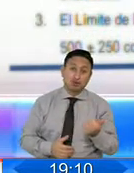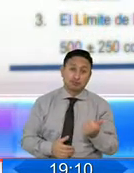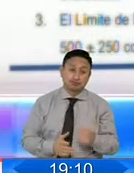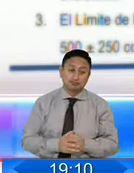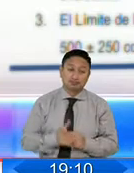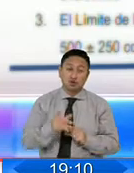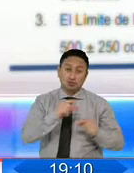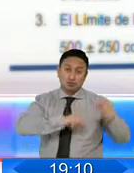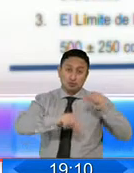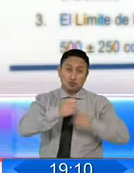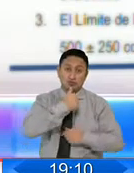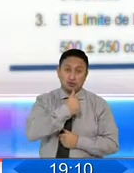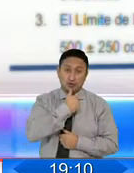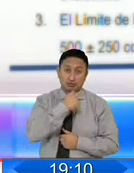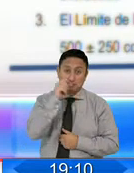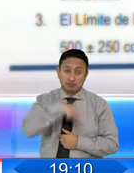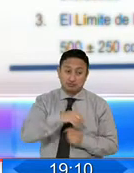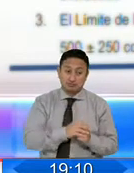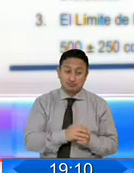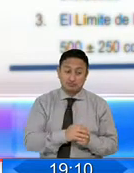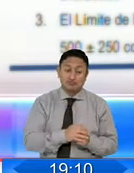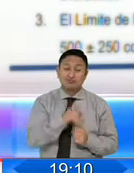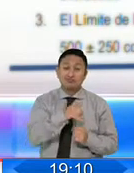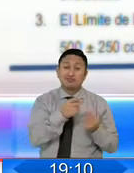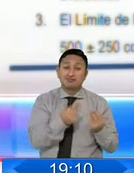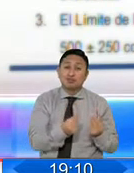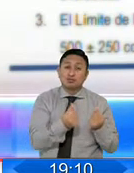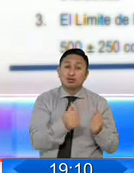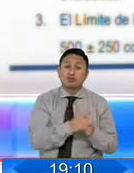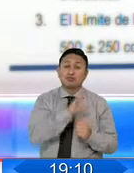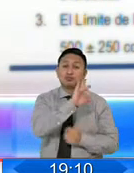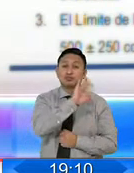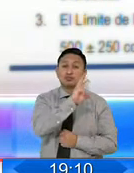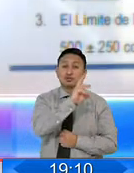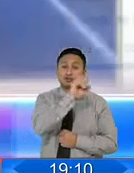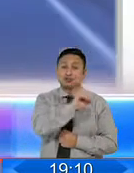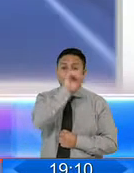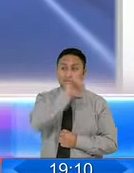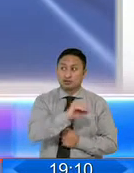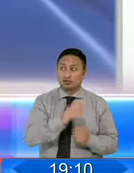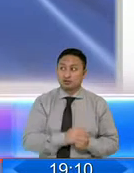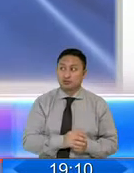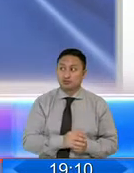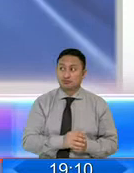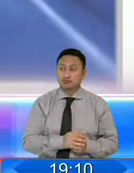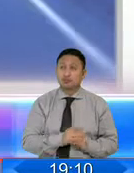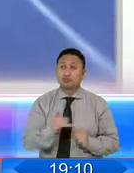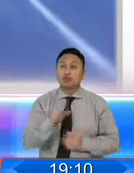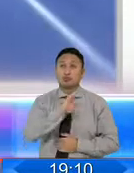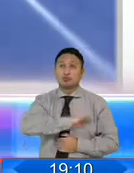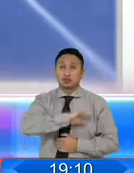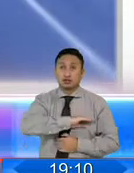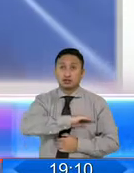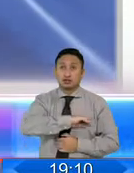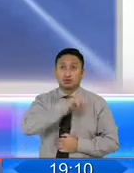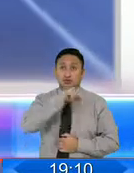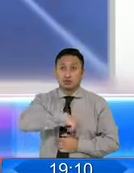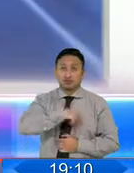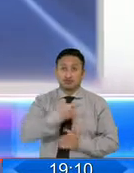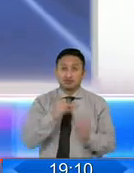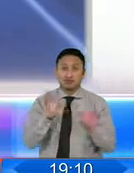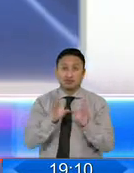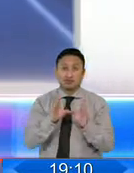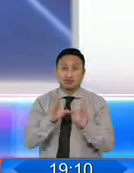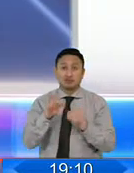un laboratorio privado arrojó que la sensibilidad es del 86%, y la que acogió el municipio es la certificación